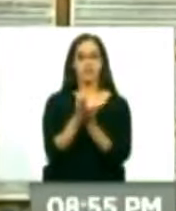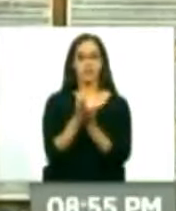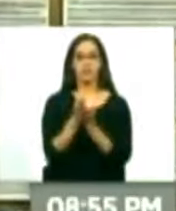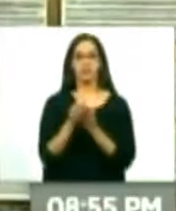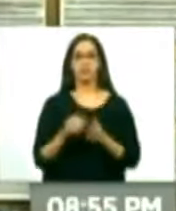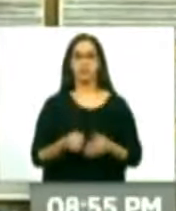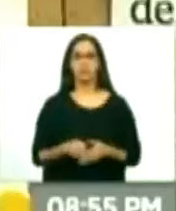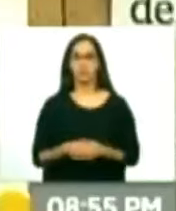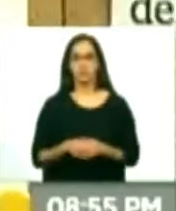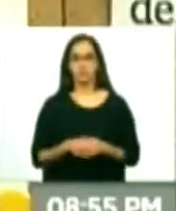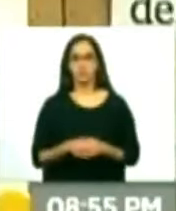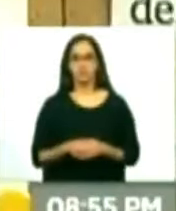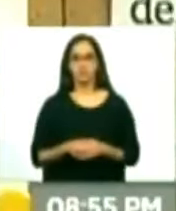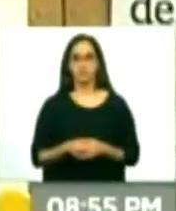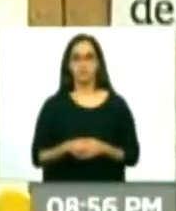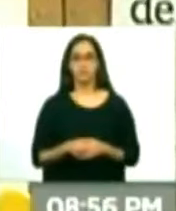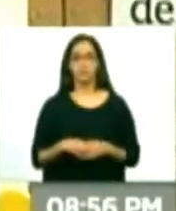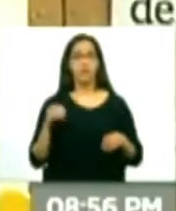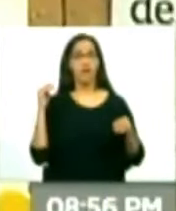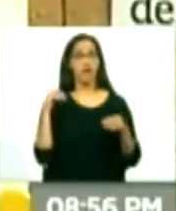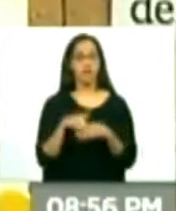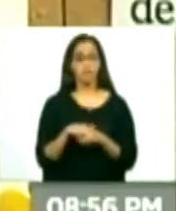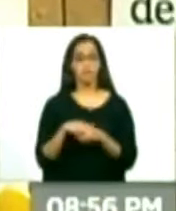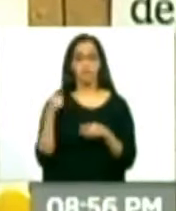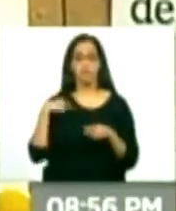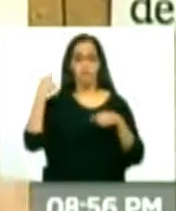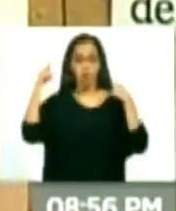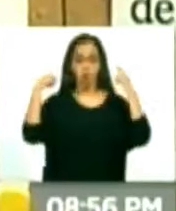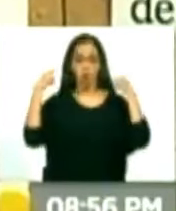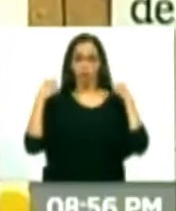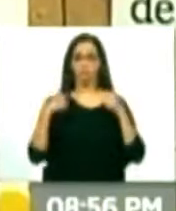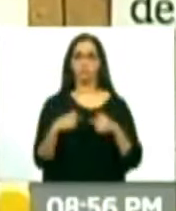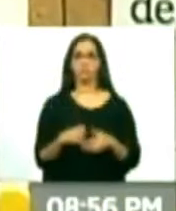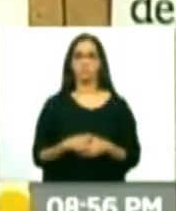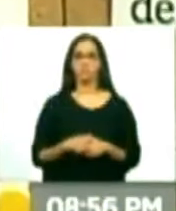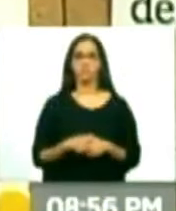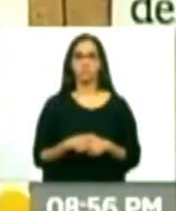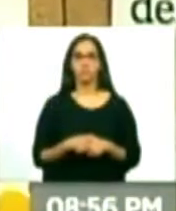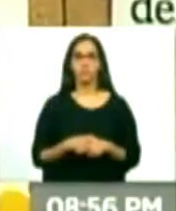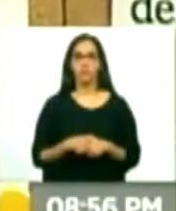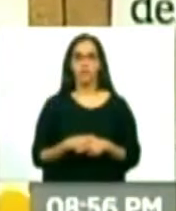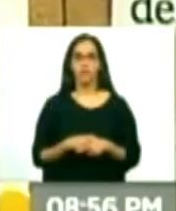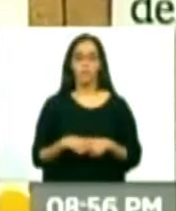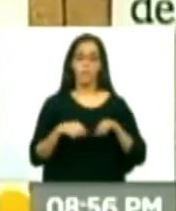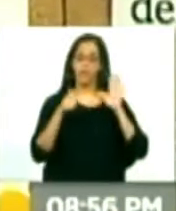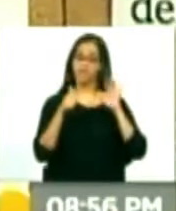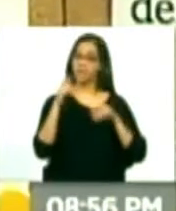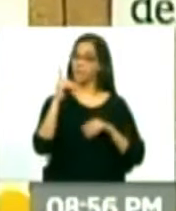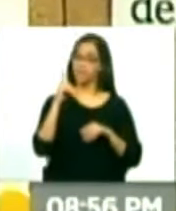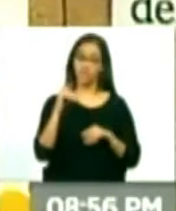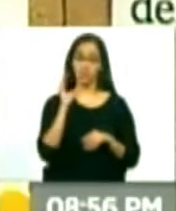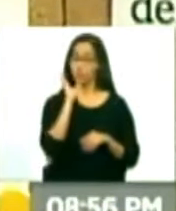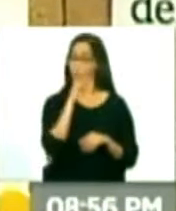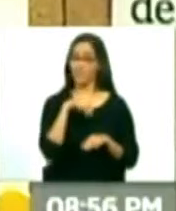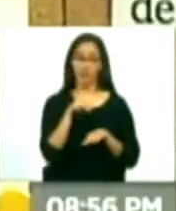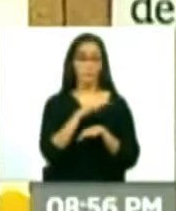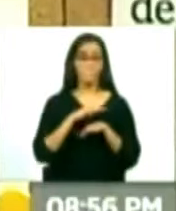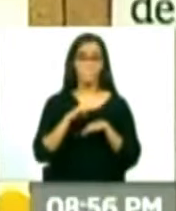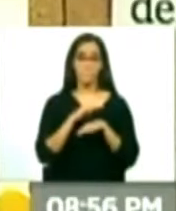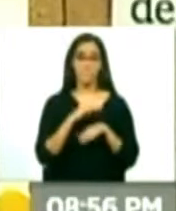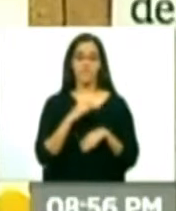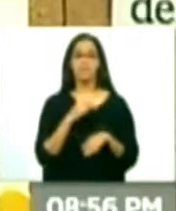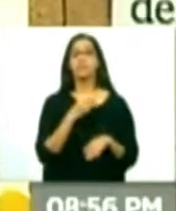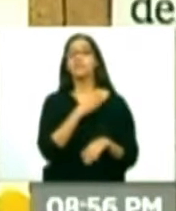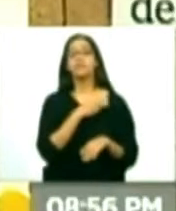lealtad. Las elecciones los tienen locos, Sir William Dávila. Para el 6D no habrá misión internacional de observación